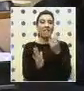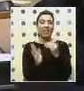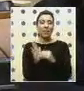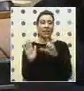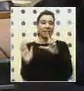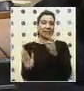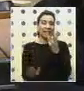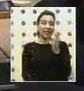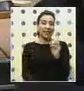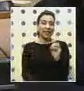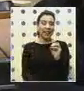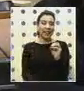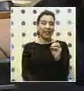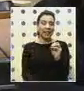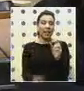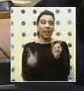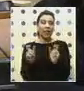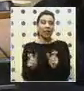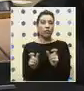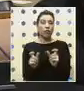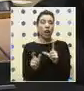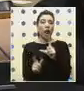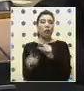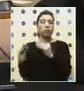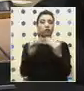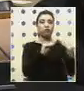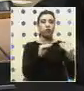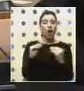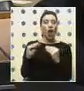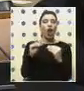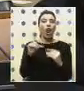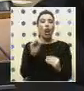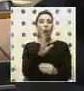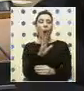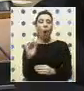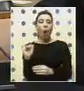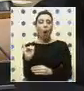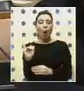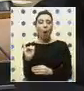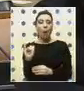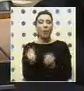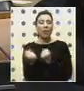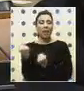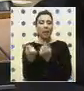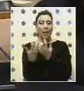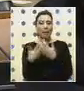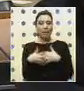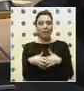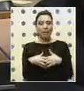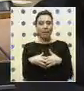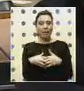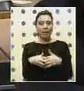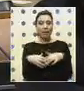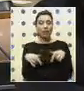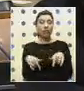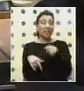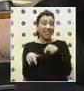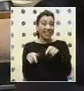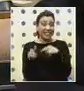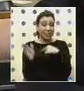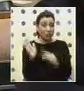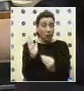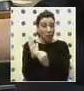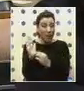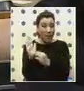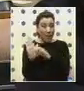20.730 que regula el lobby de las empresas. De esa manera podremos tener